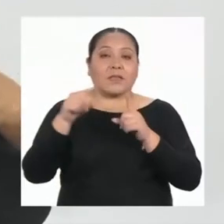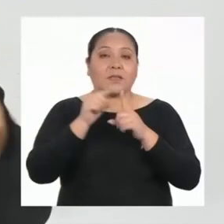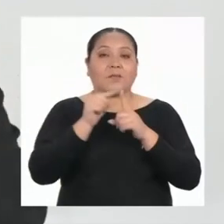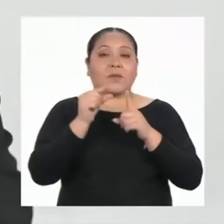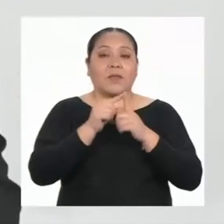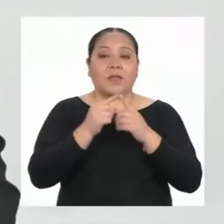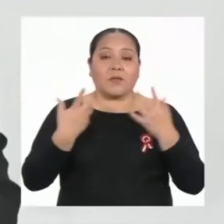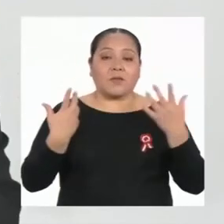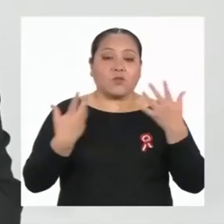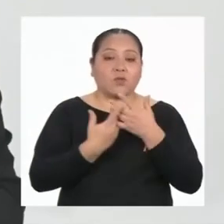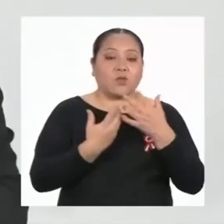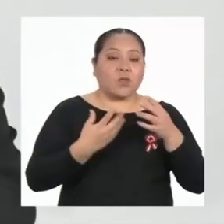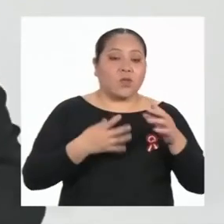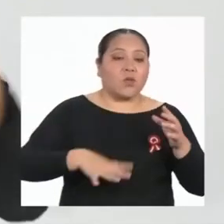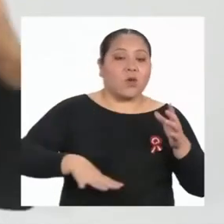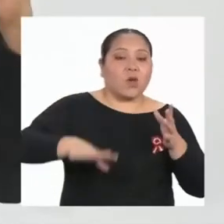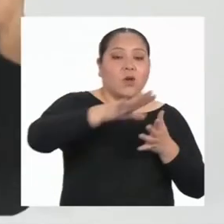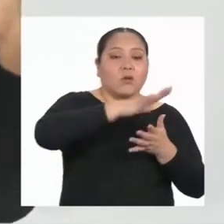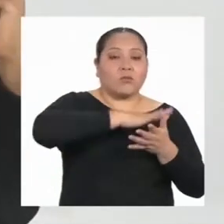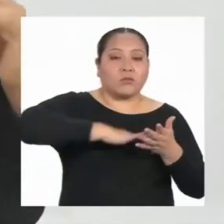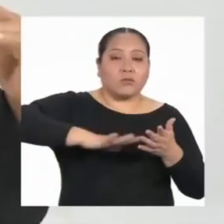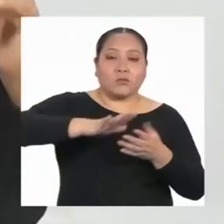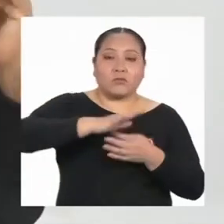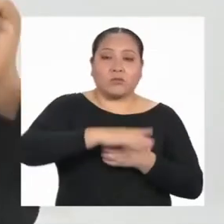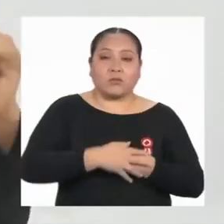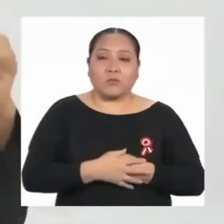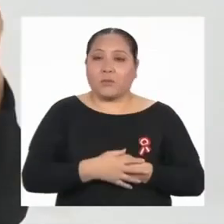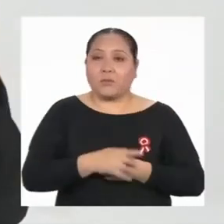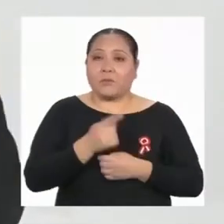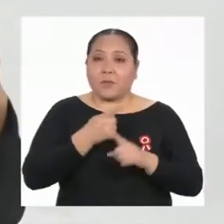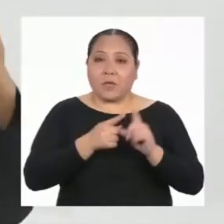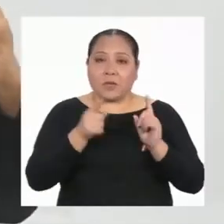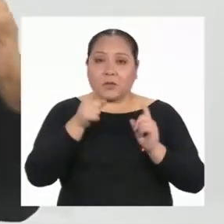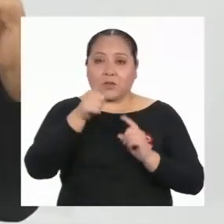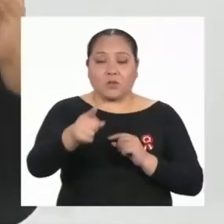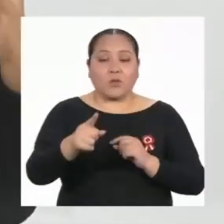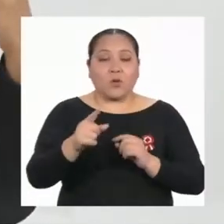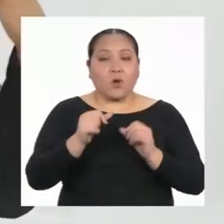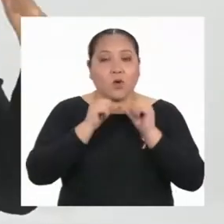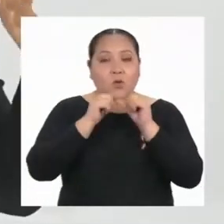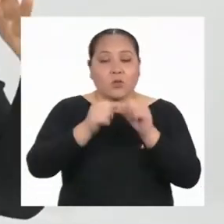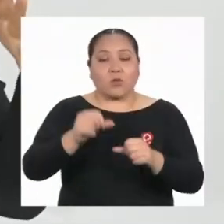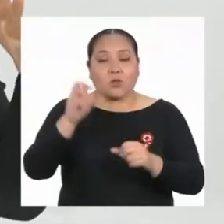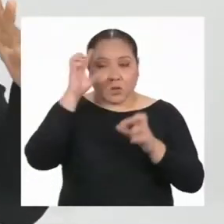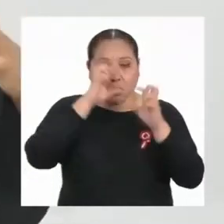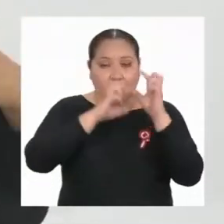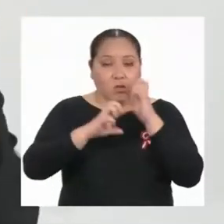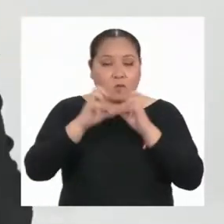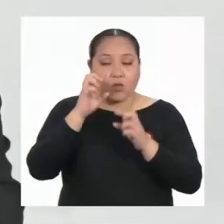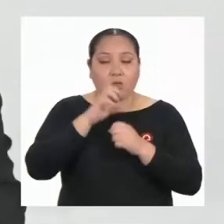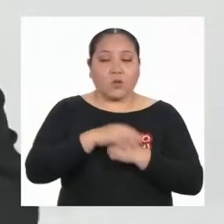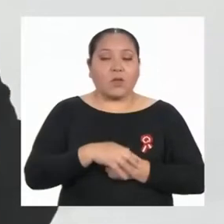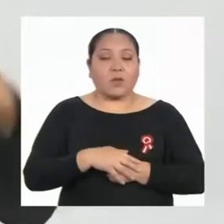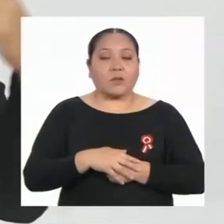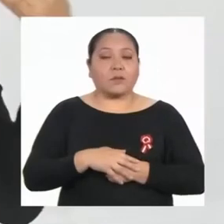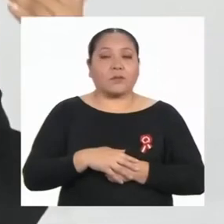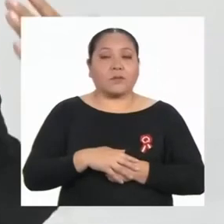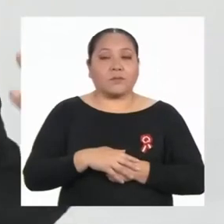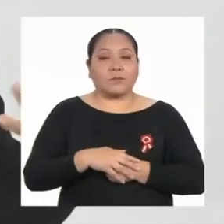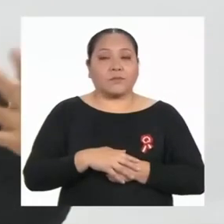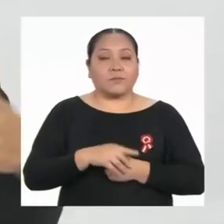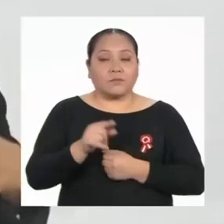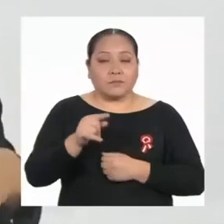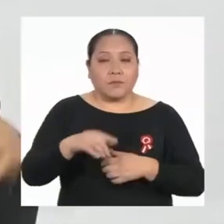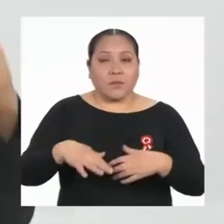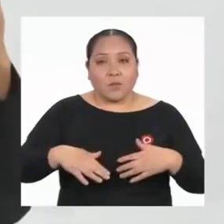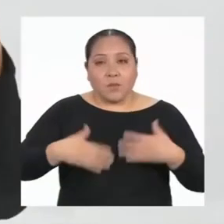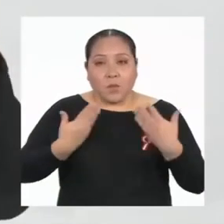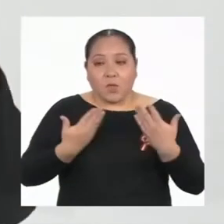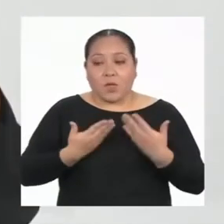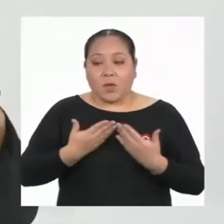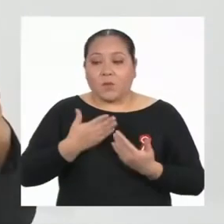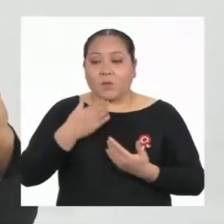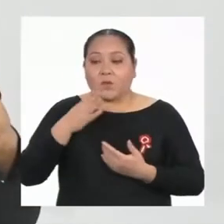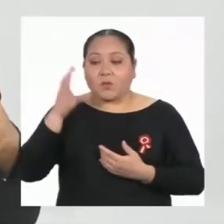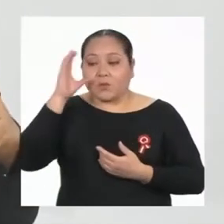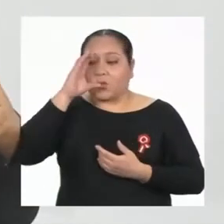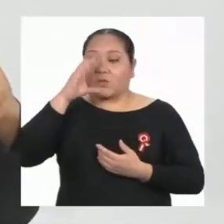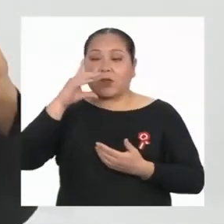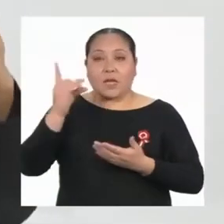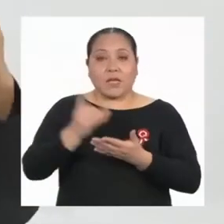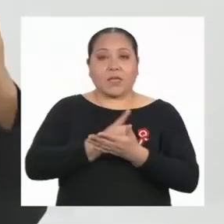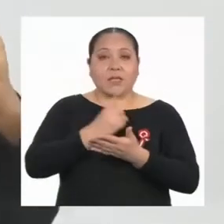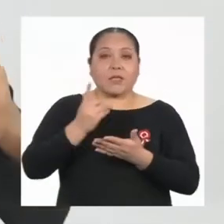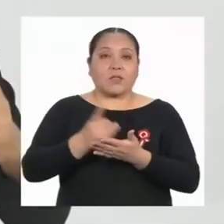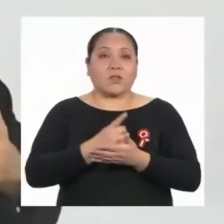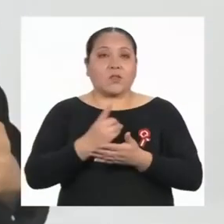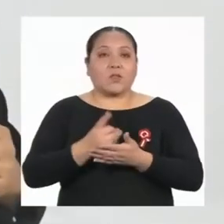el contexto. En caso aún tengamos dudas sobre su significado, podemos acudir al